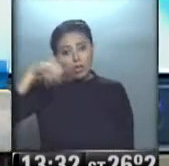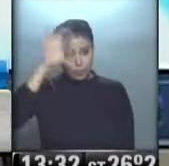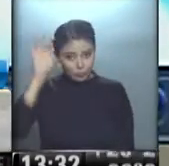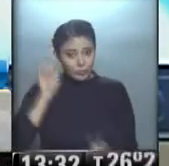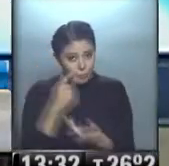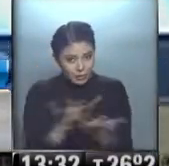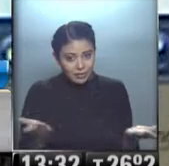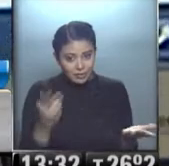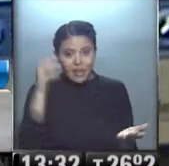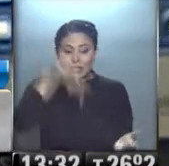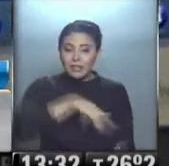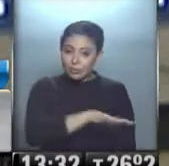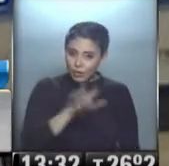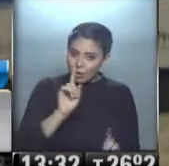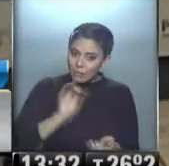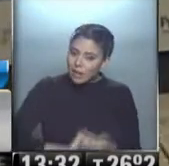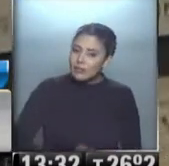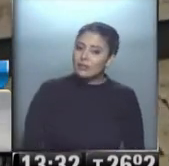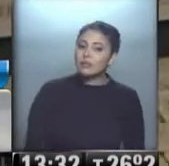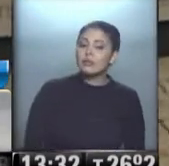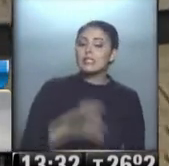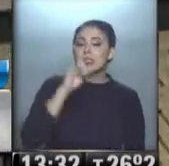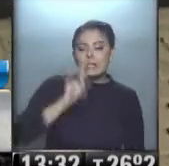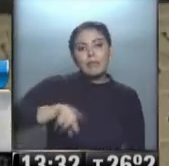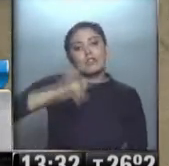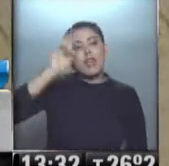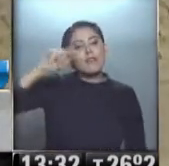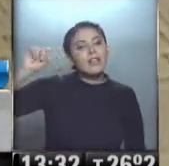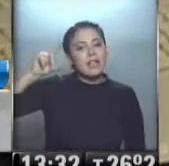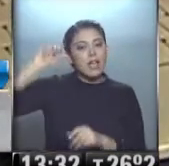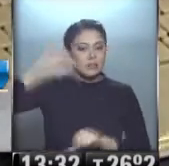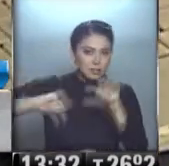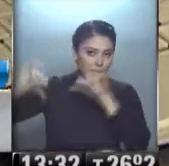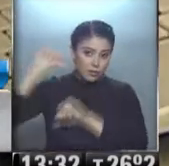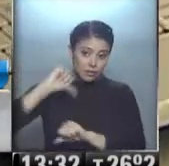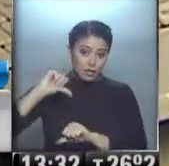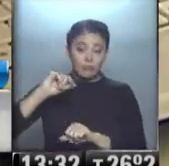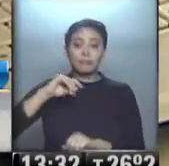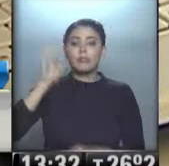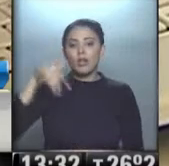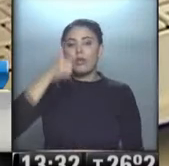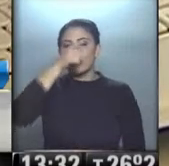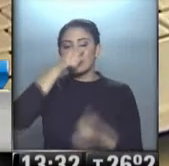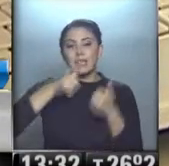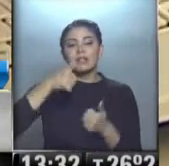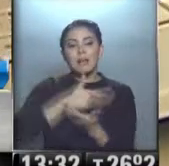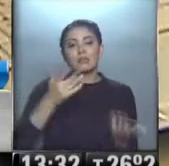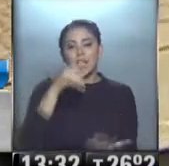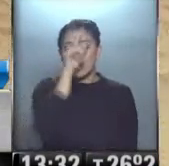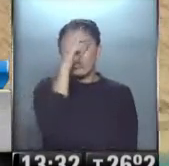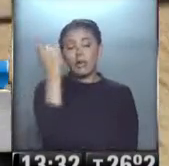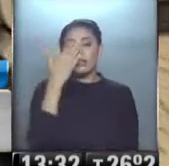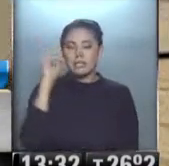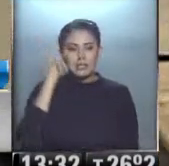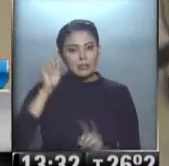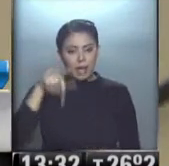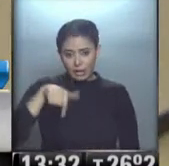además de en este universo conectar hemos ya ha estado en feria de ciencia fuimos a la instancia nacional y bueno ha sido